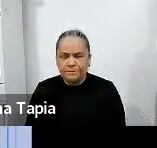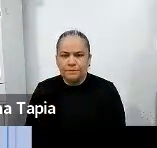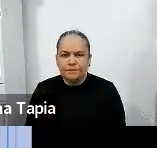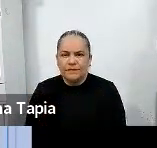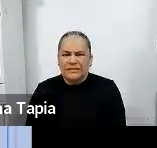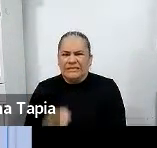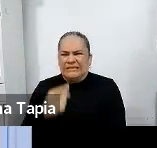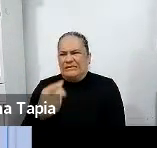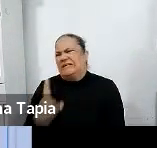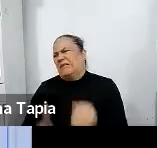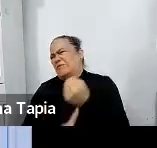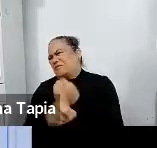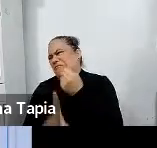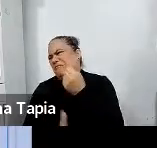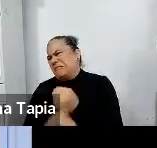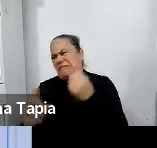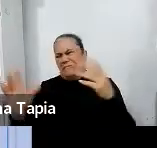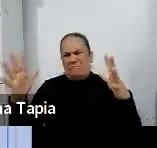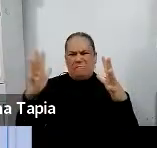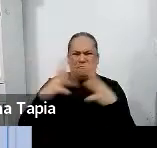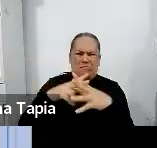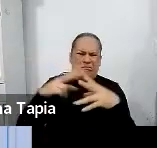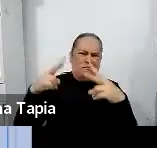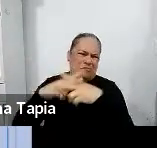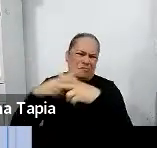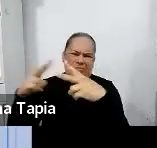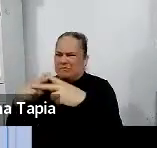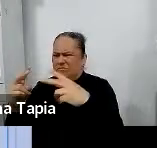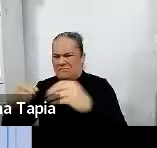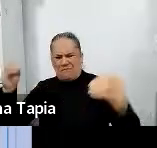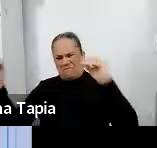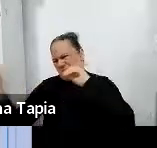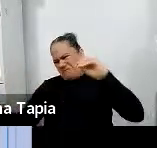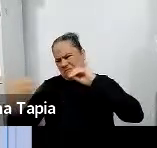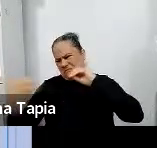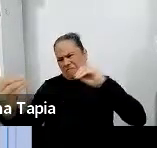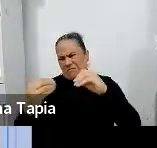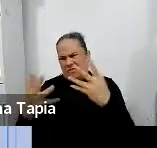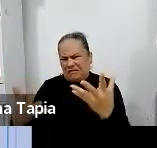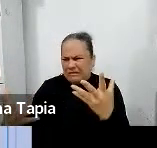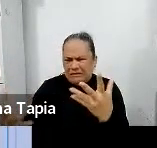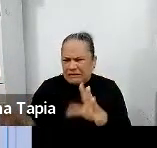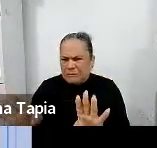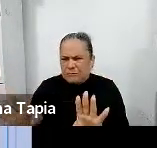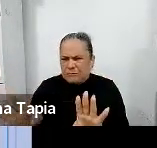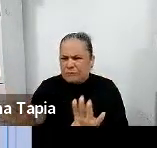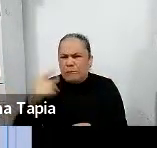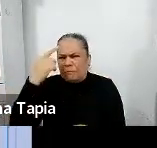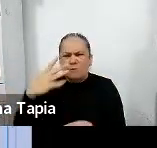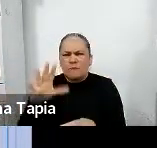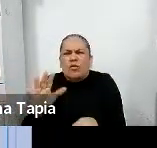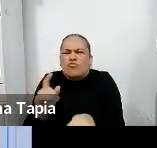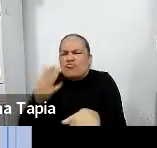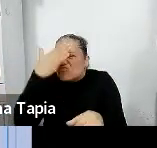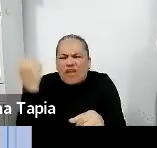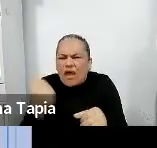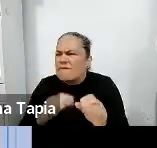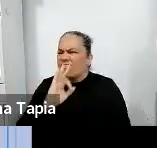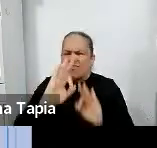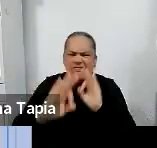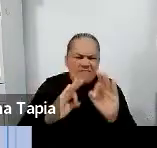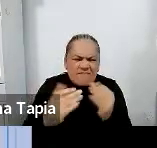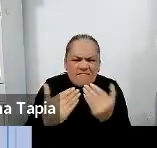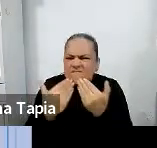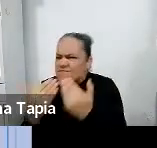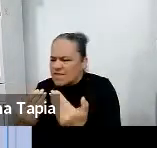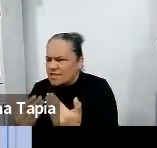una propician que el paciente se torne agresivo y que esta agresividad pueda escalar de una crisis, de una